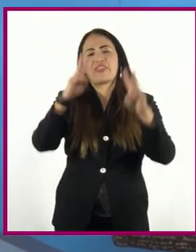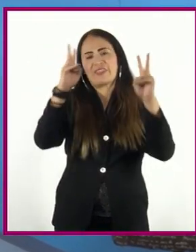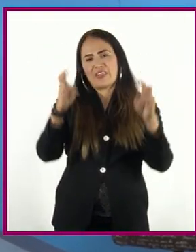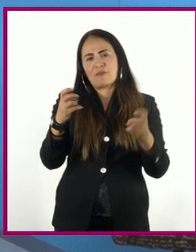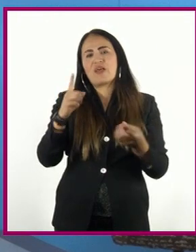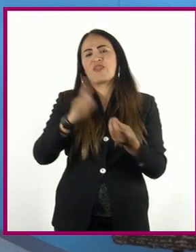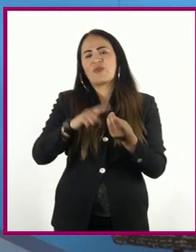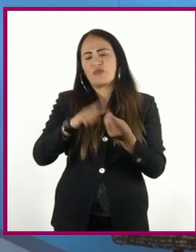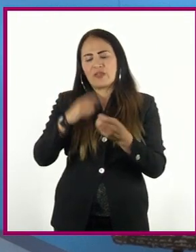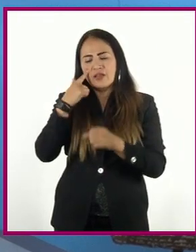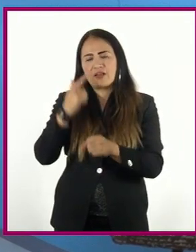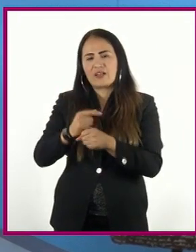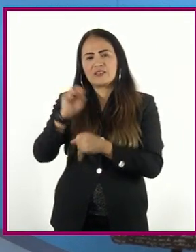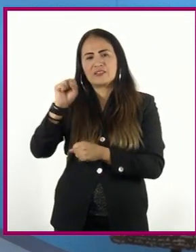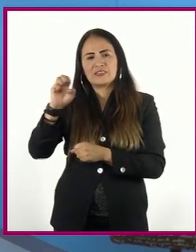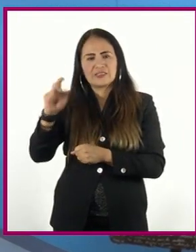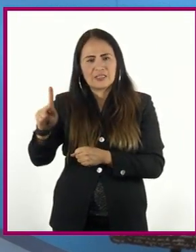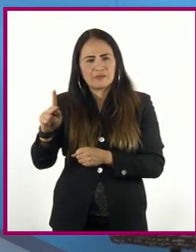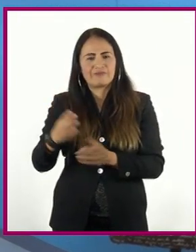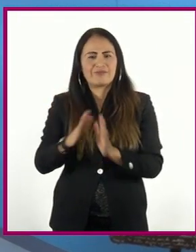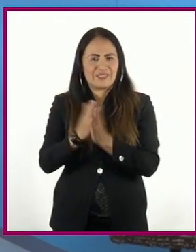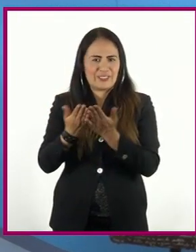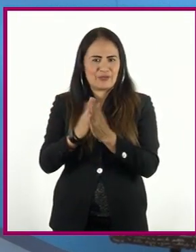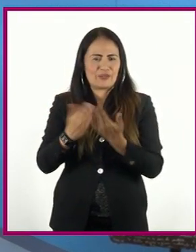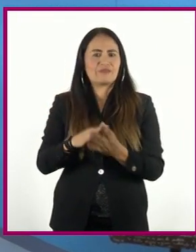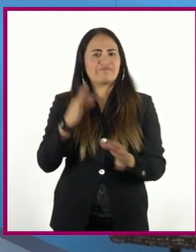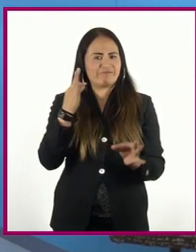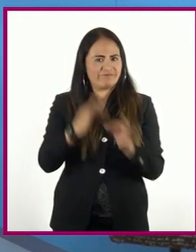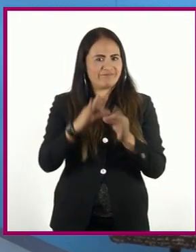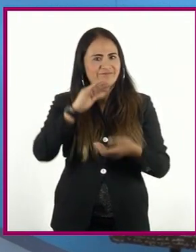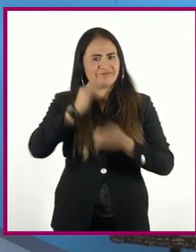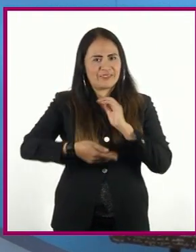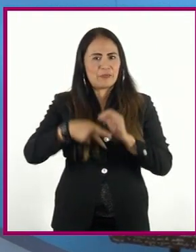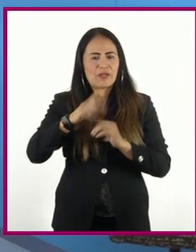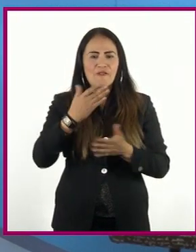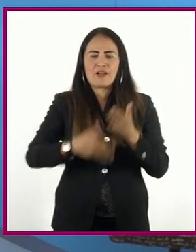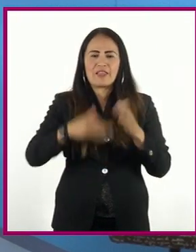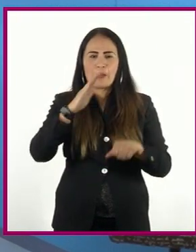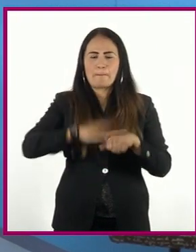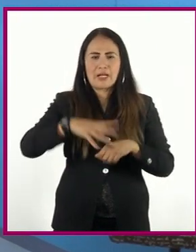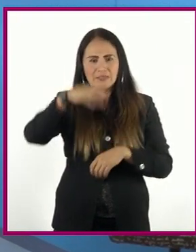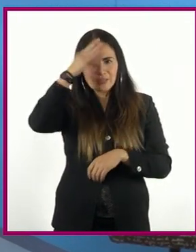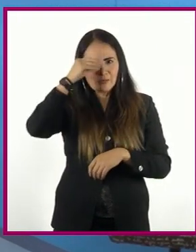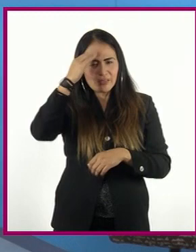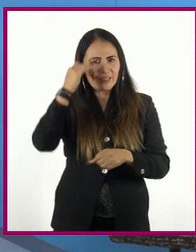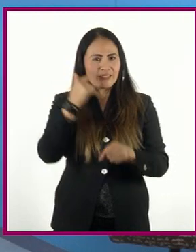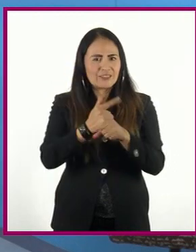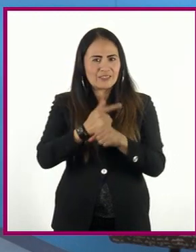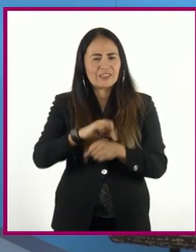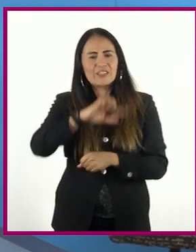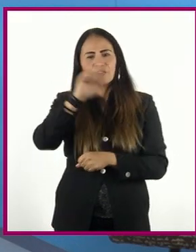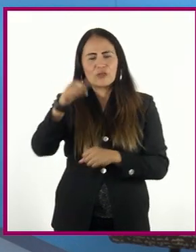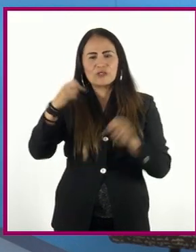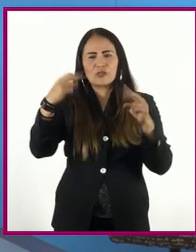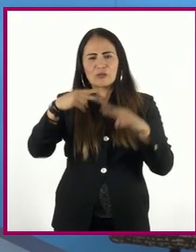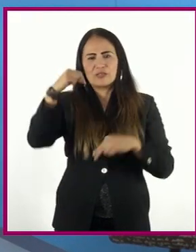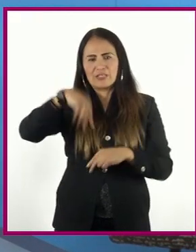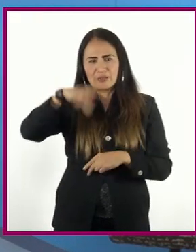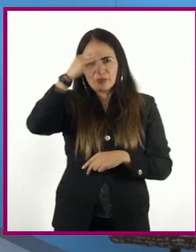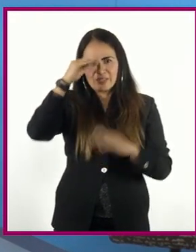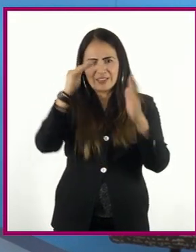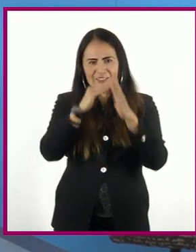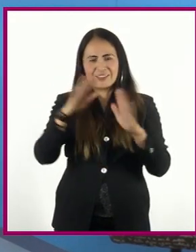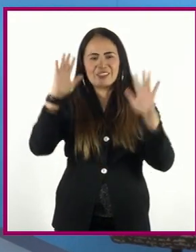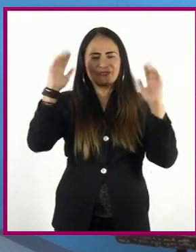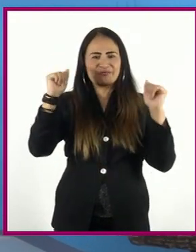texto. Listo, terminamos, pero aún nos queda mucho por explorar y descubrir. Así que nos vemos pronto aquí en Aprende en